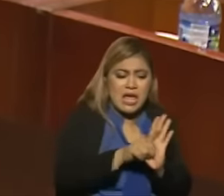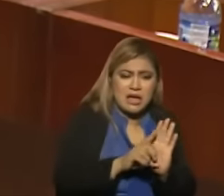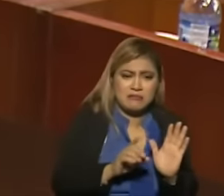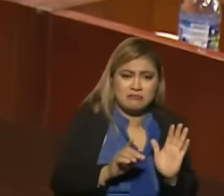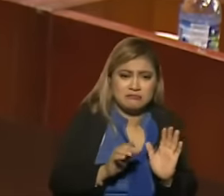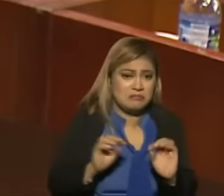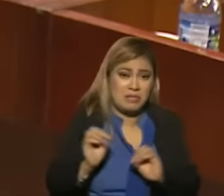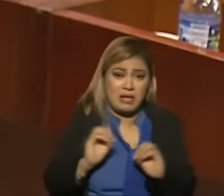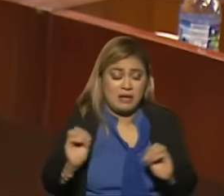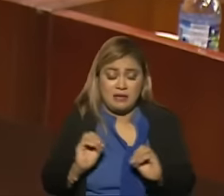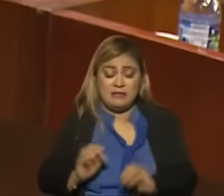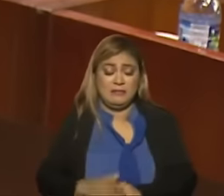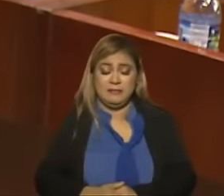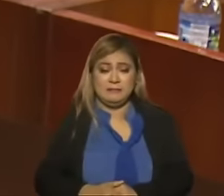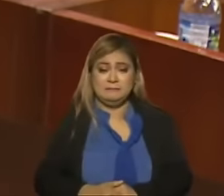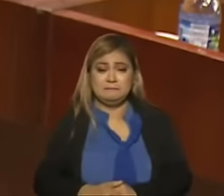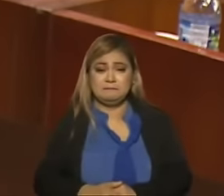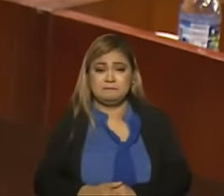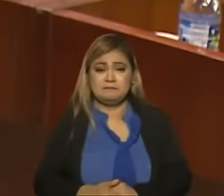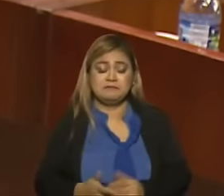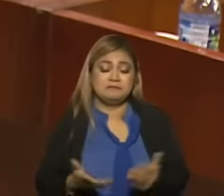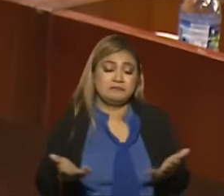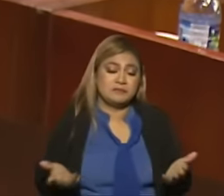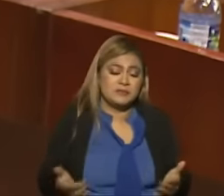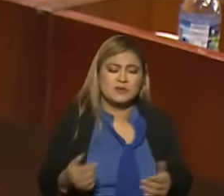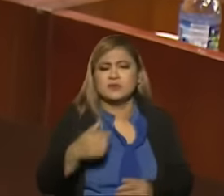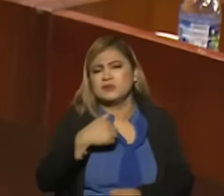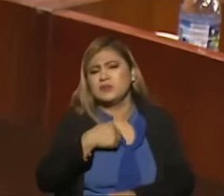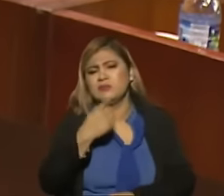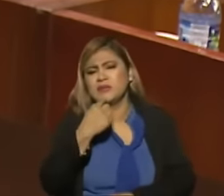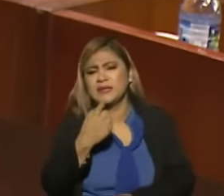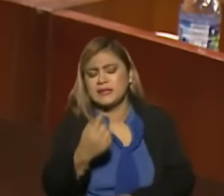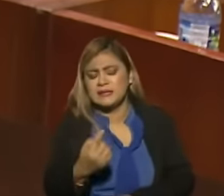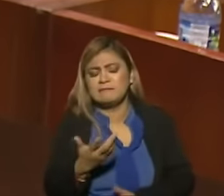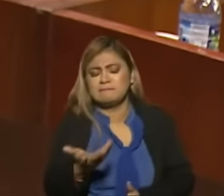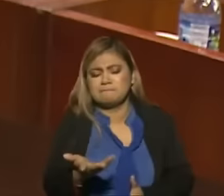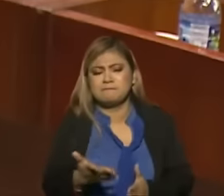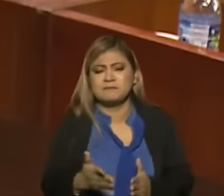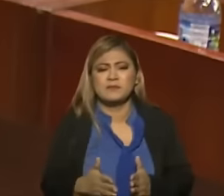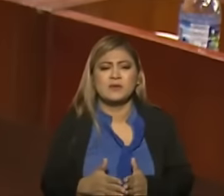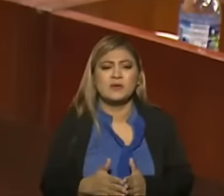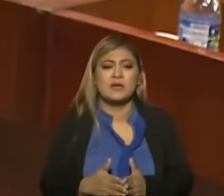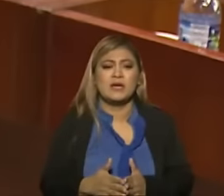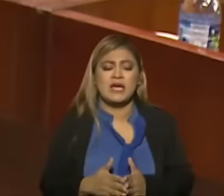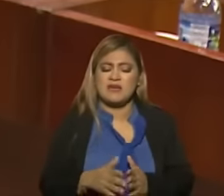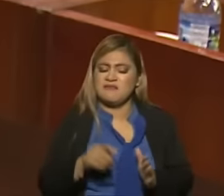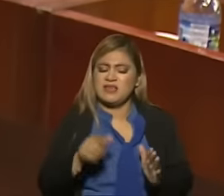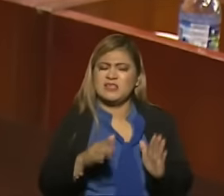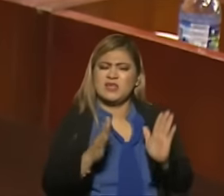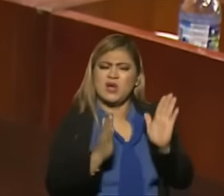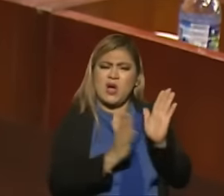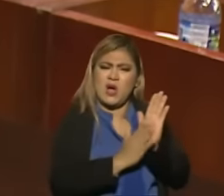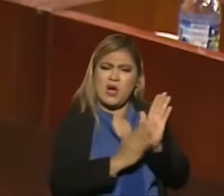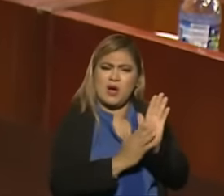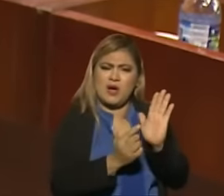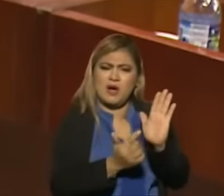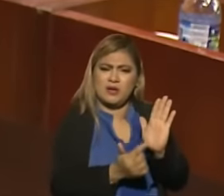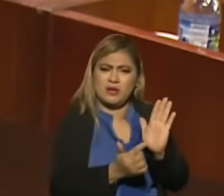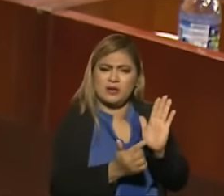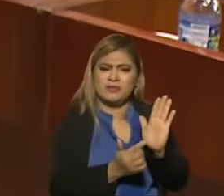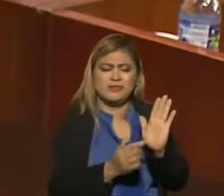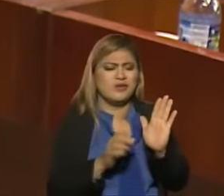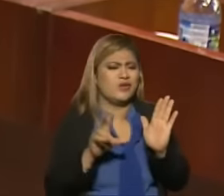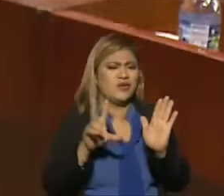yo escuchado eso, no queda más sino decir que este contrato no es